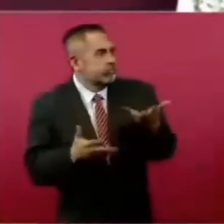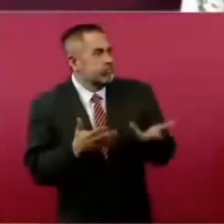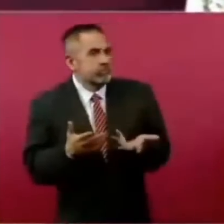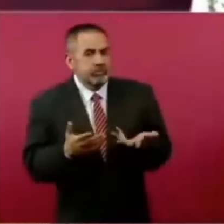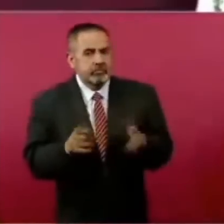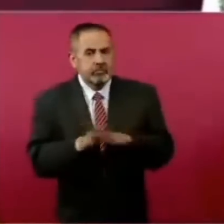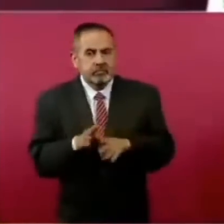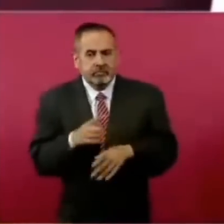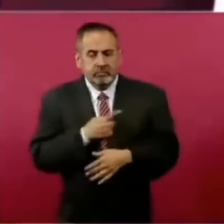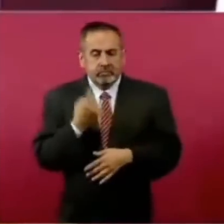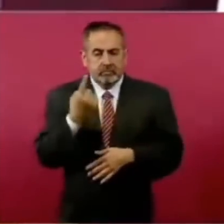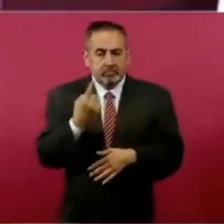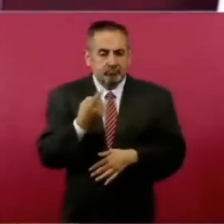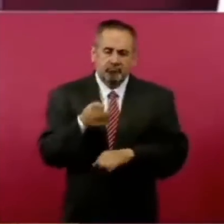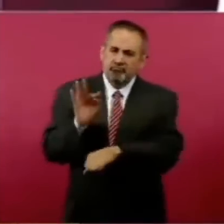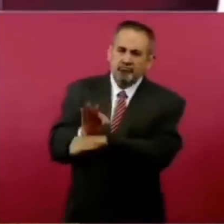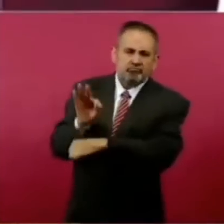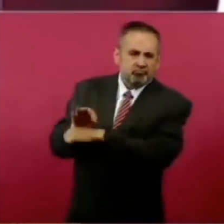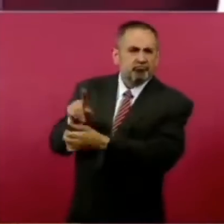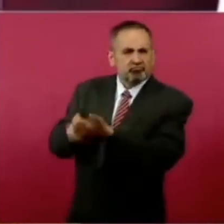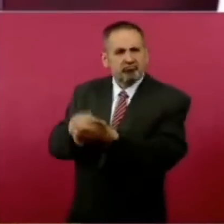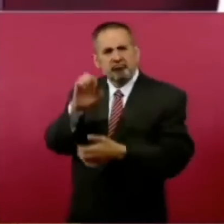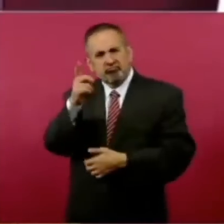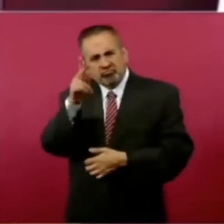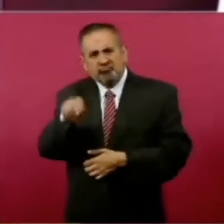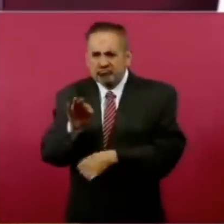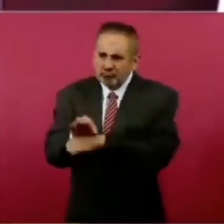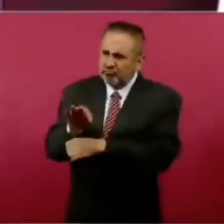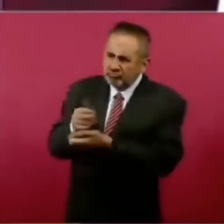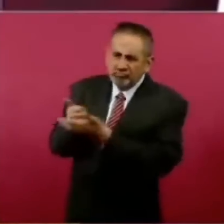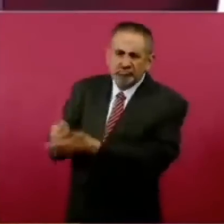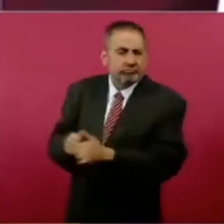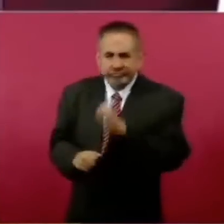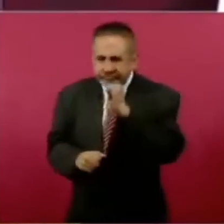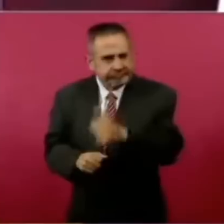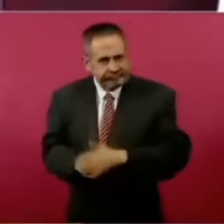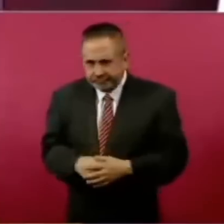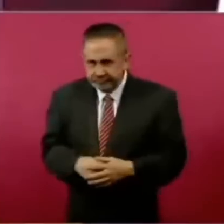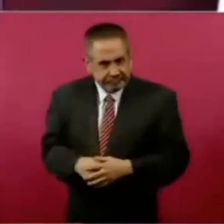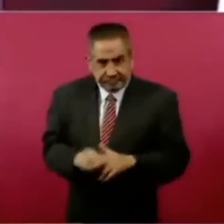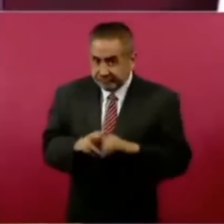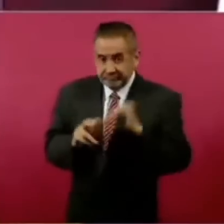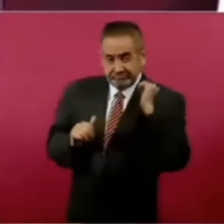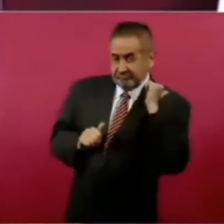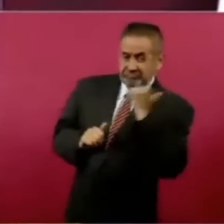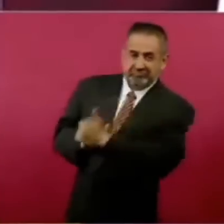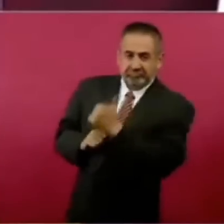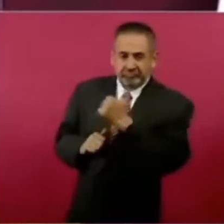hablaba a favor de él. De los que estaban recibiendo